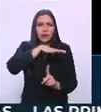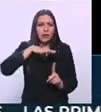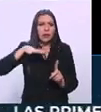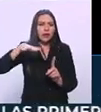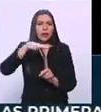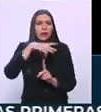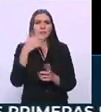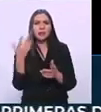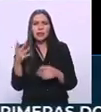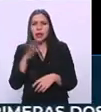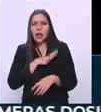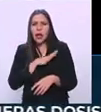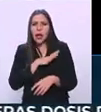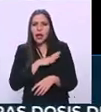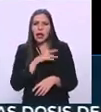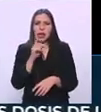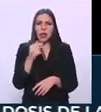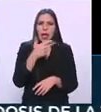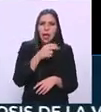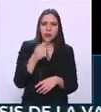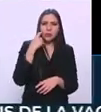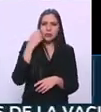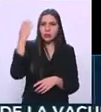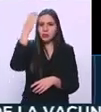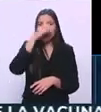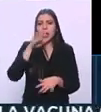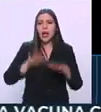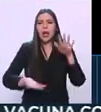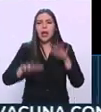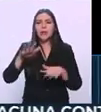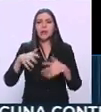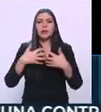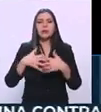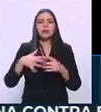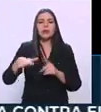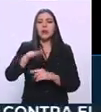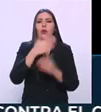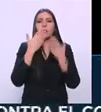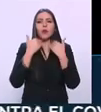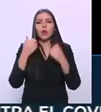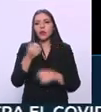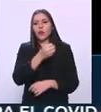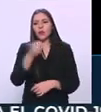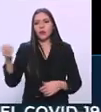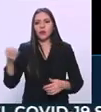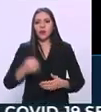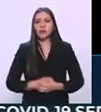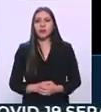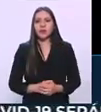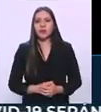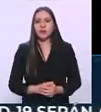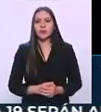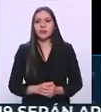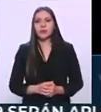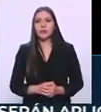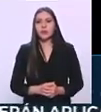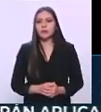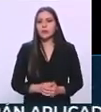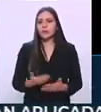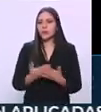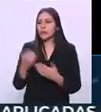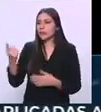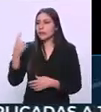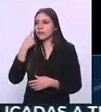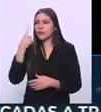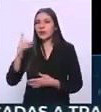asociados a pues un desarrollo industrial desordenado. Justamente, ¿qué tan largo observa que sería esa